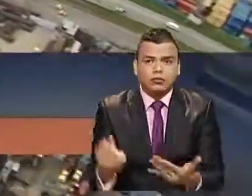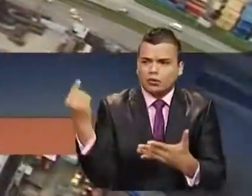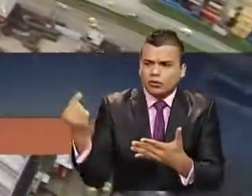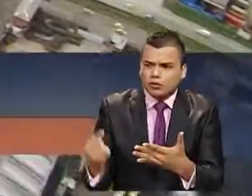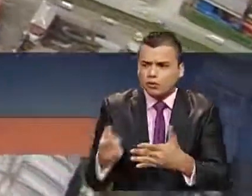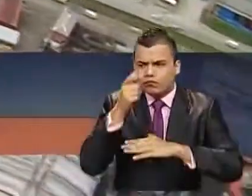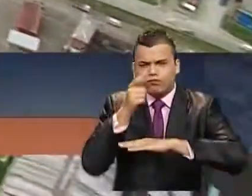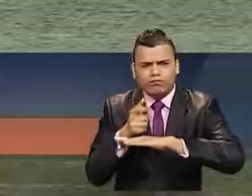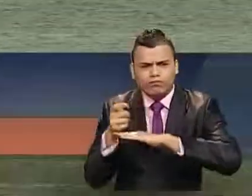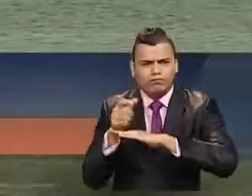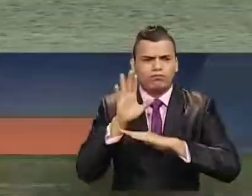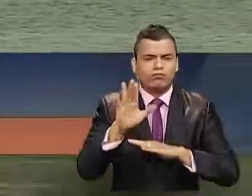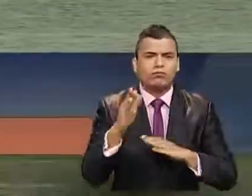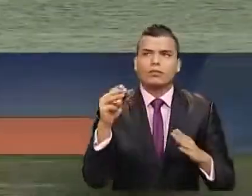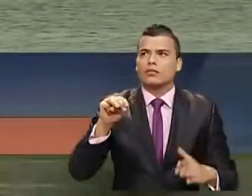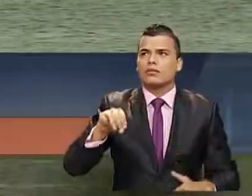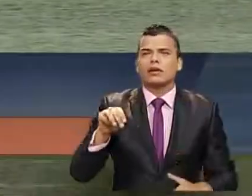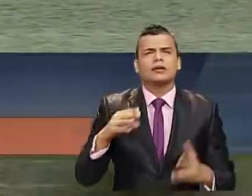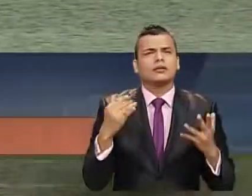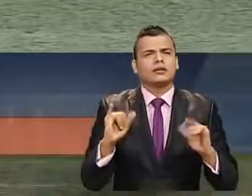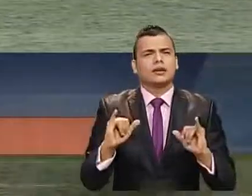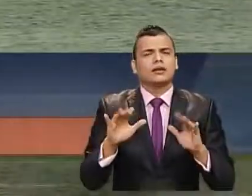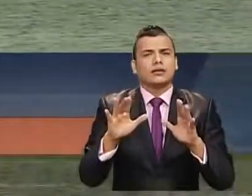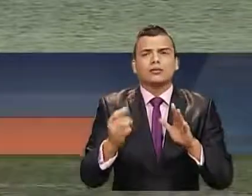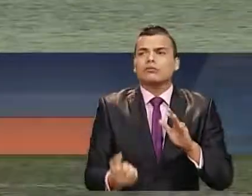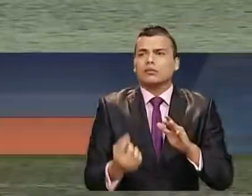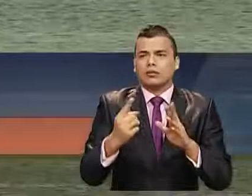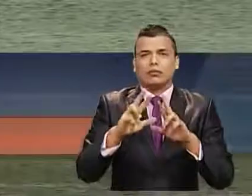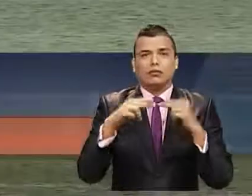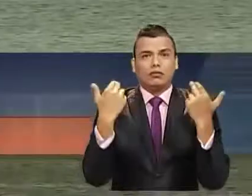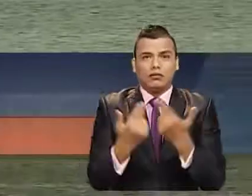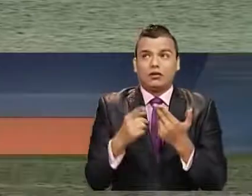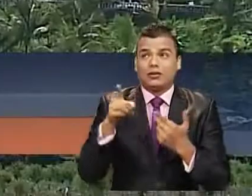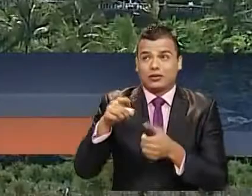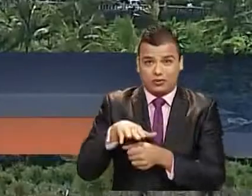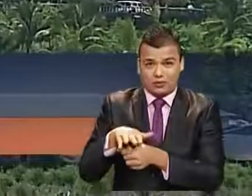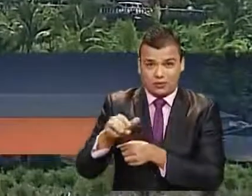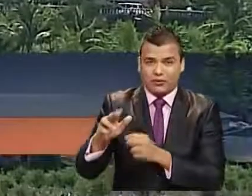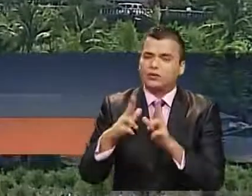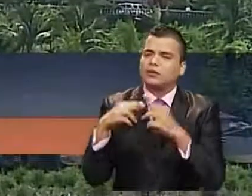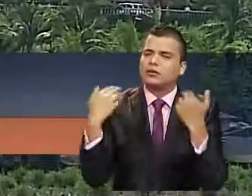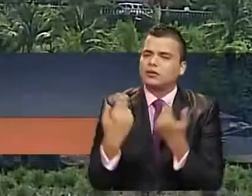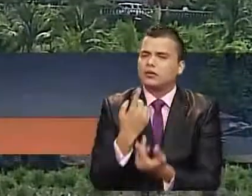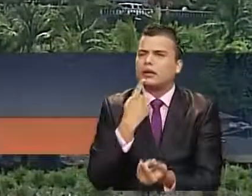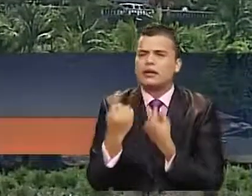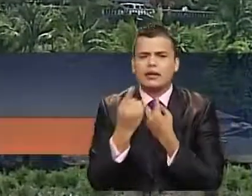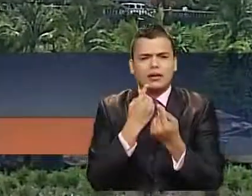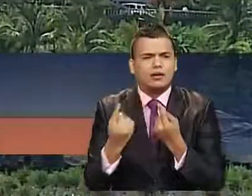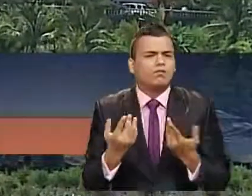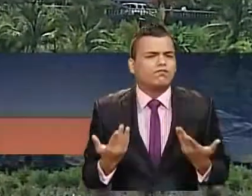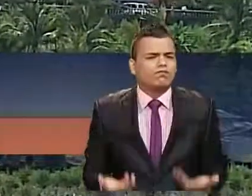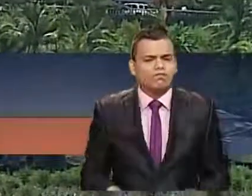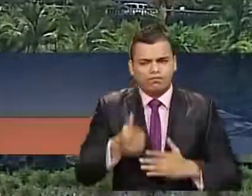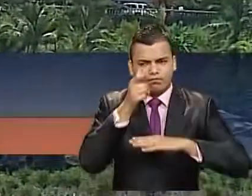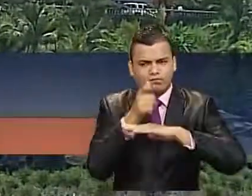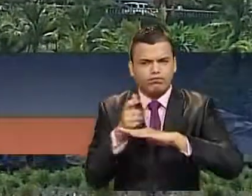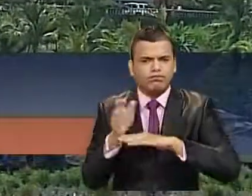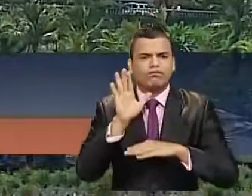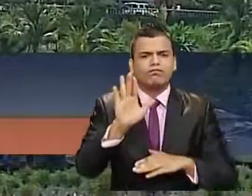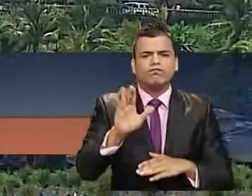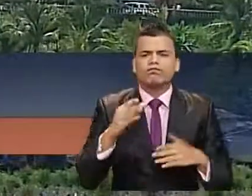un seguimiento por ejemplo ya el martes tenemos la primera reunión en buenaventura que es que es la del seguimiento